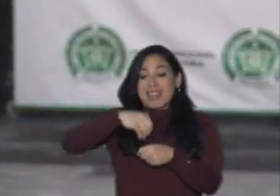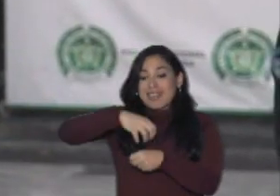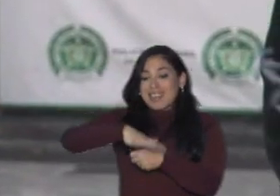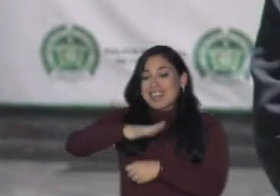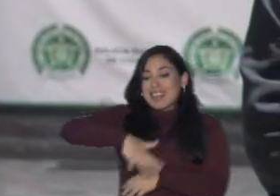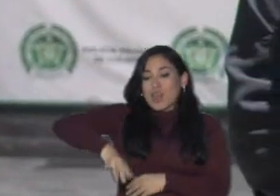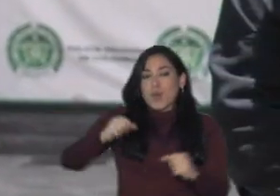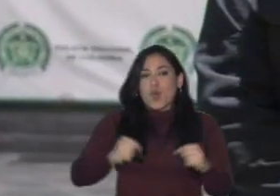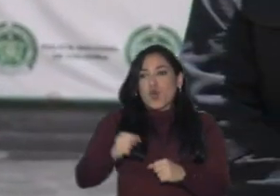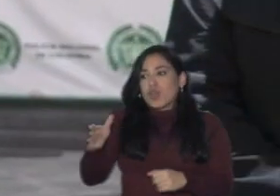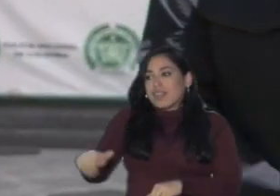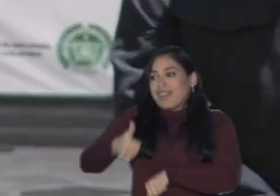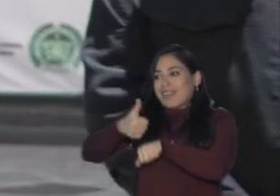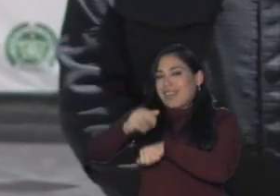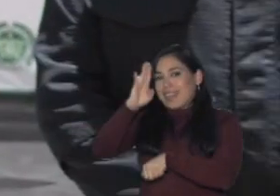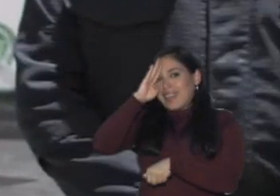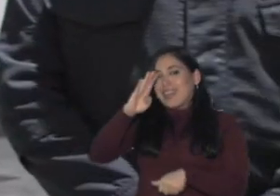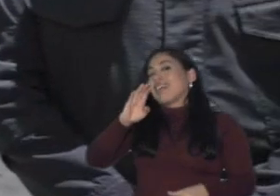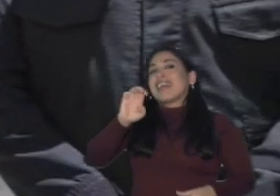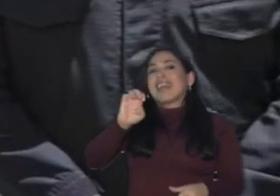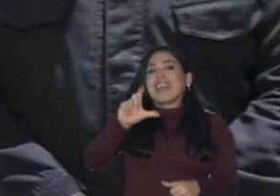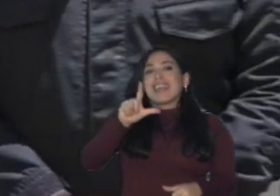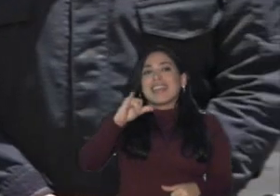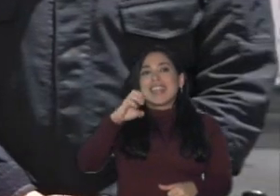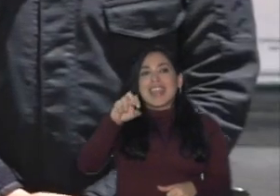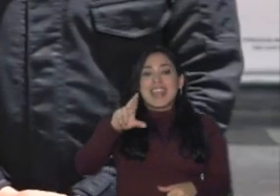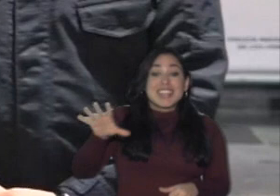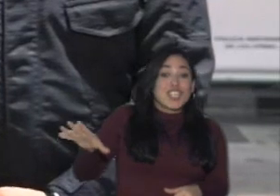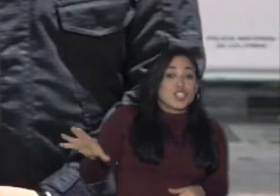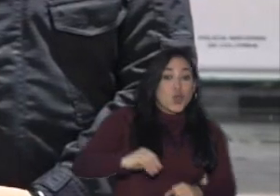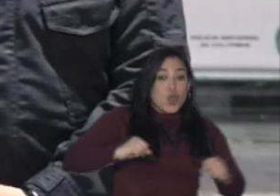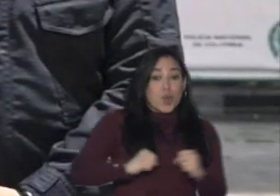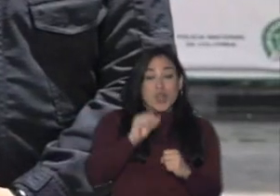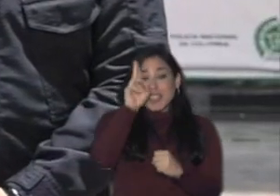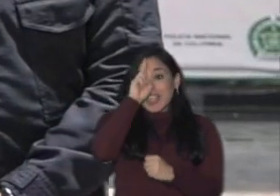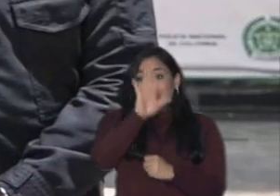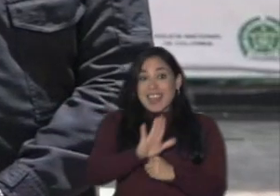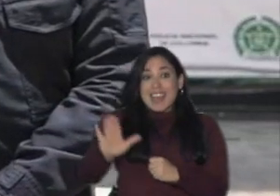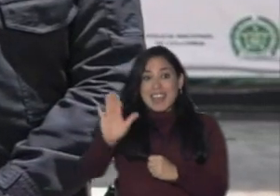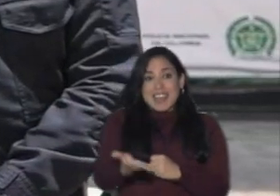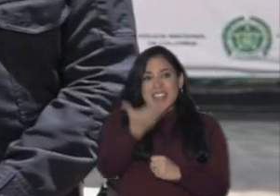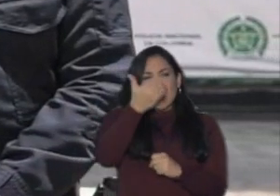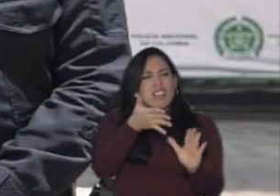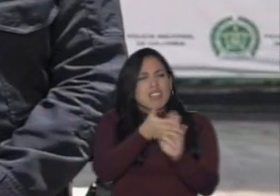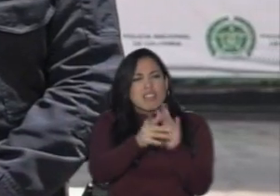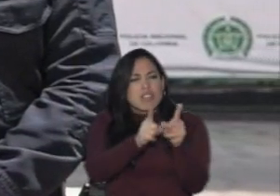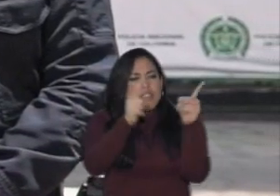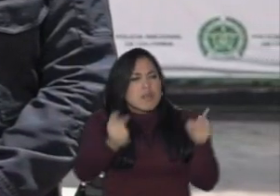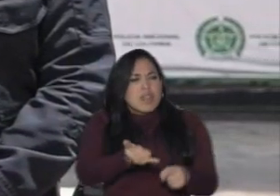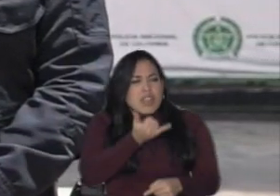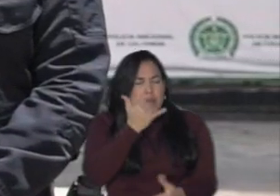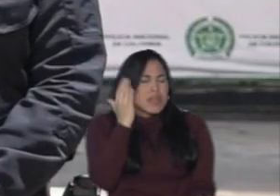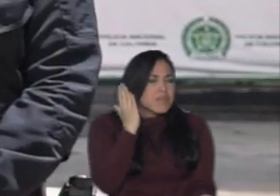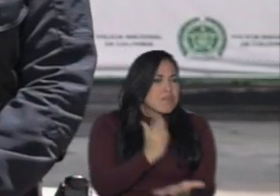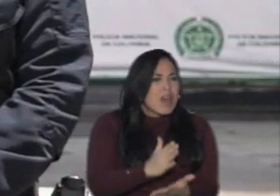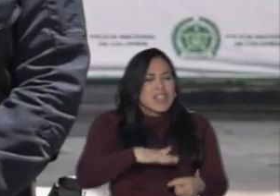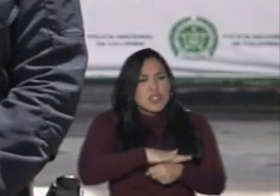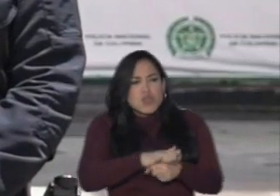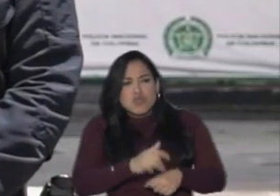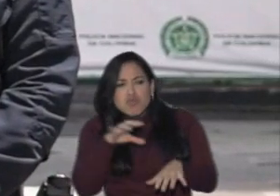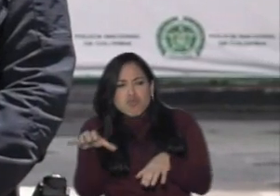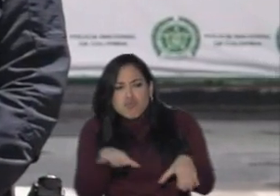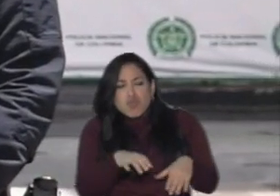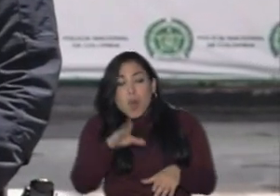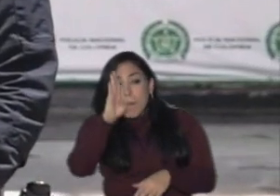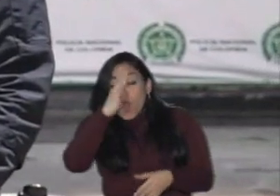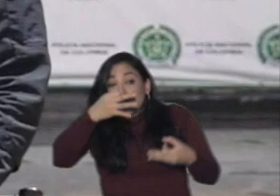el general Eliezer Camacho, comandante de toda la policía de la capital del país. General, por favor, detalles. ¿Qué fue lo que sucedió en este caso?